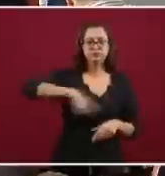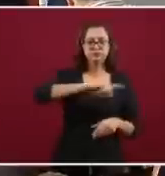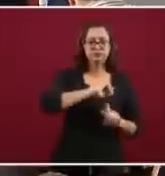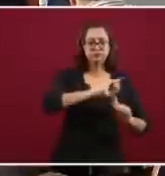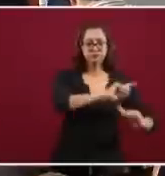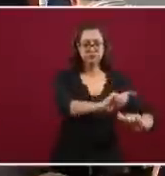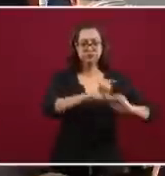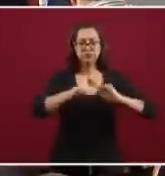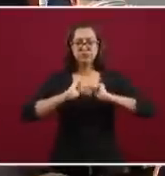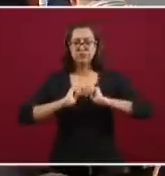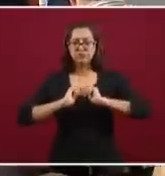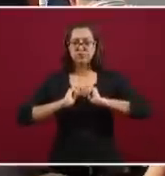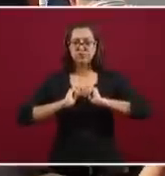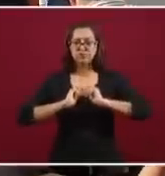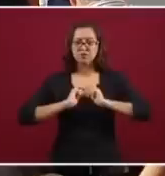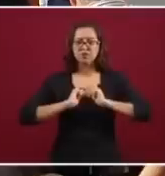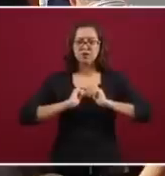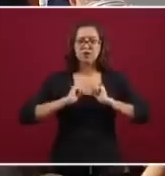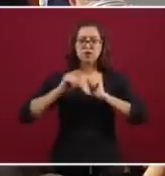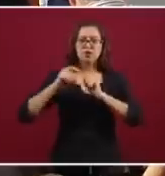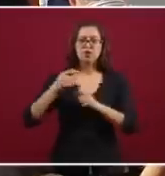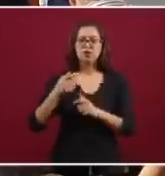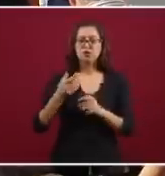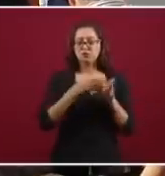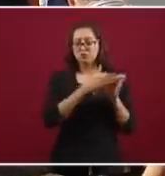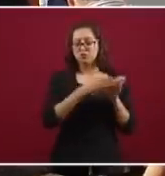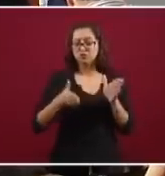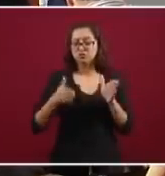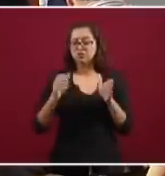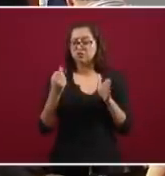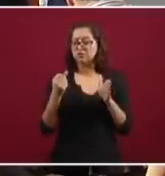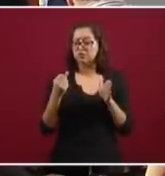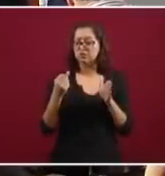Nosotros en septiembre